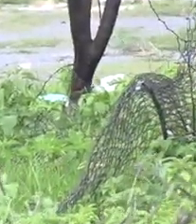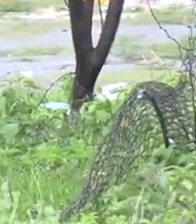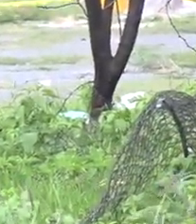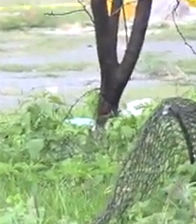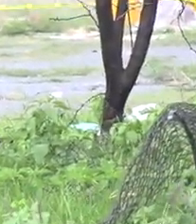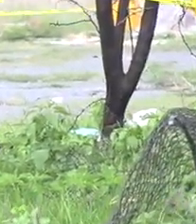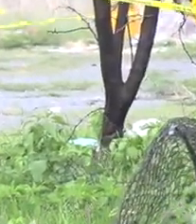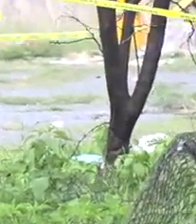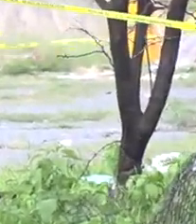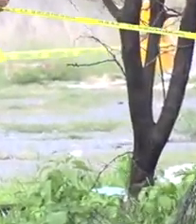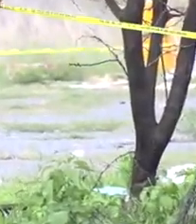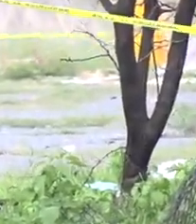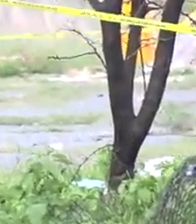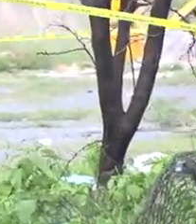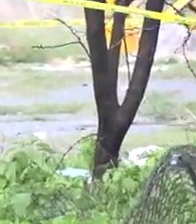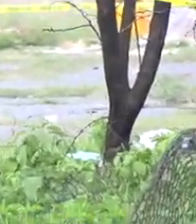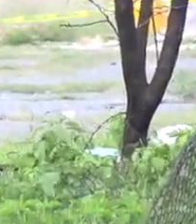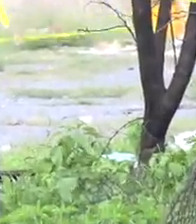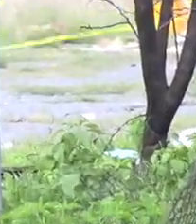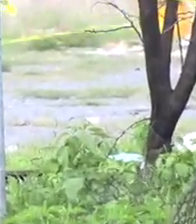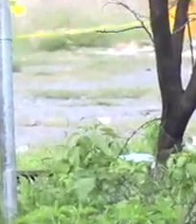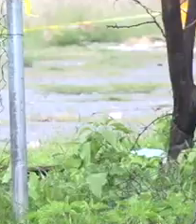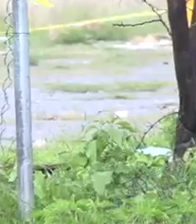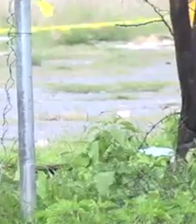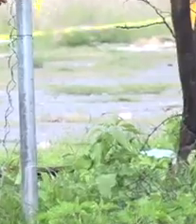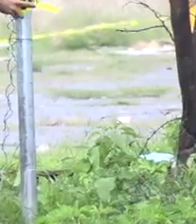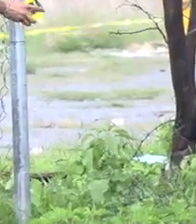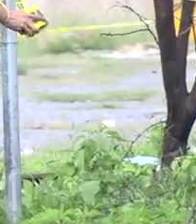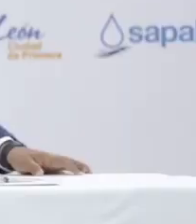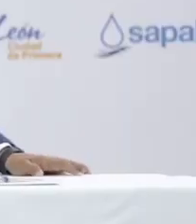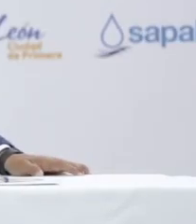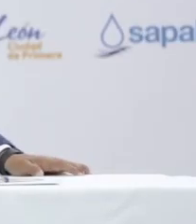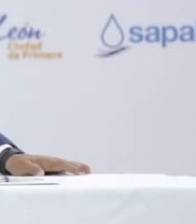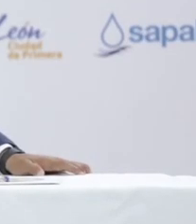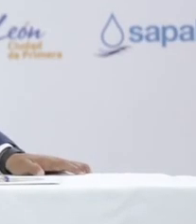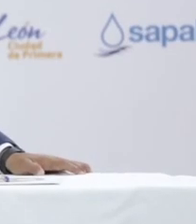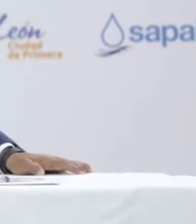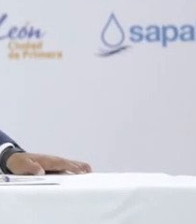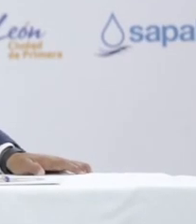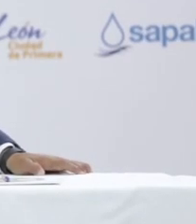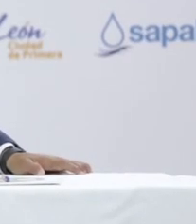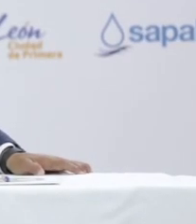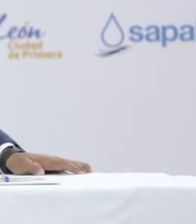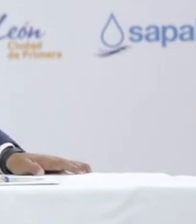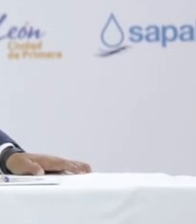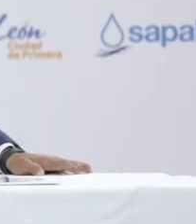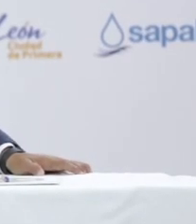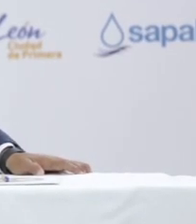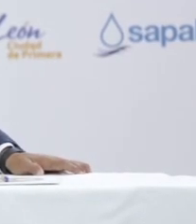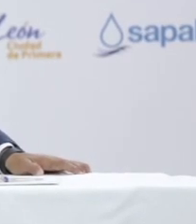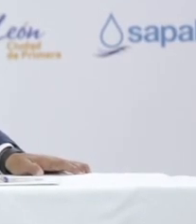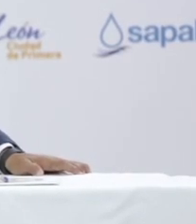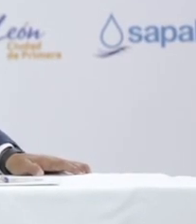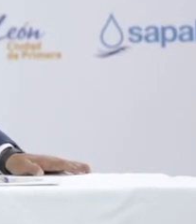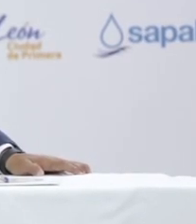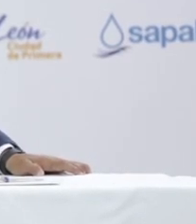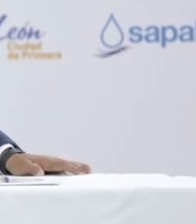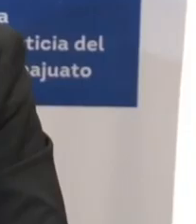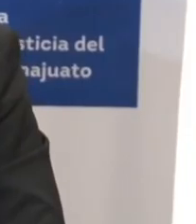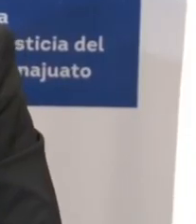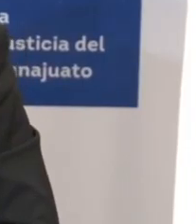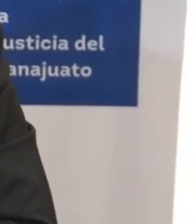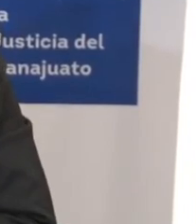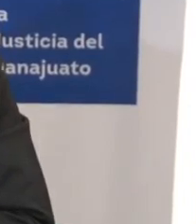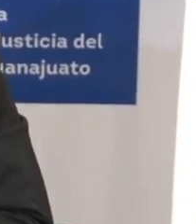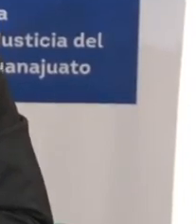y violencia que aquejan al estado de Guanajuato y afirmó que el gobierno del estado no está actuando correctamente